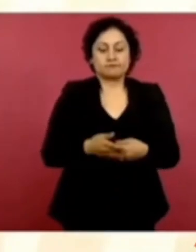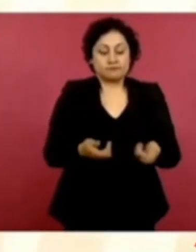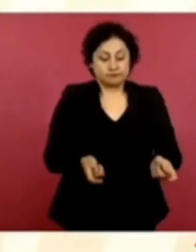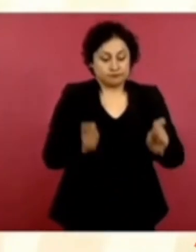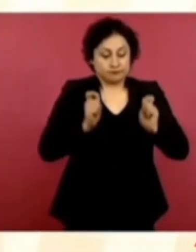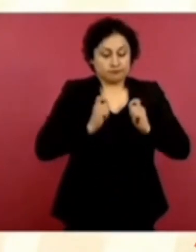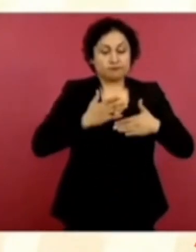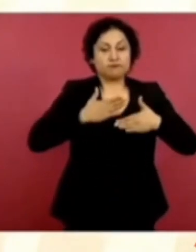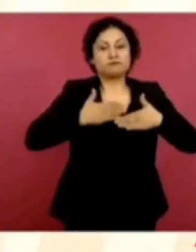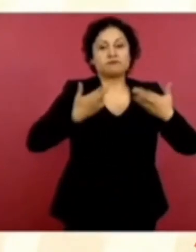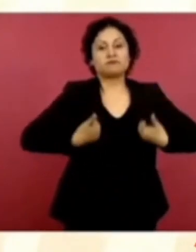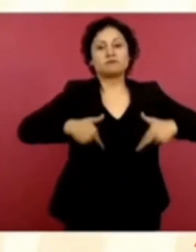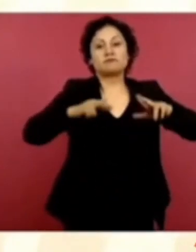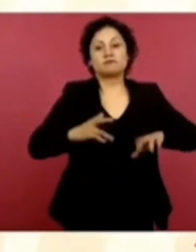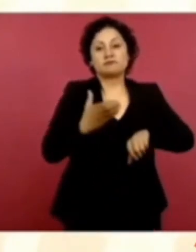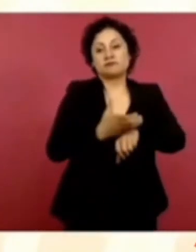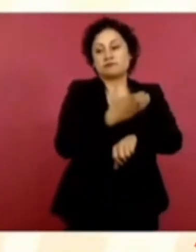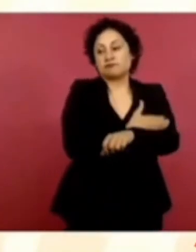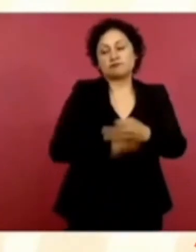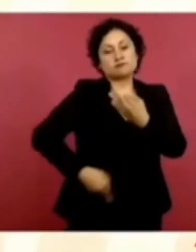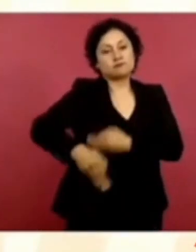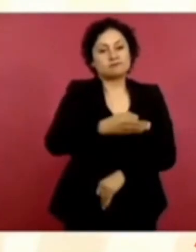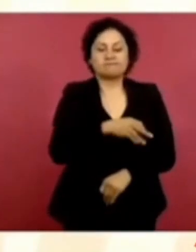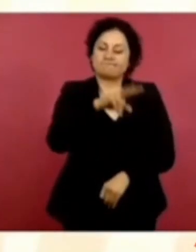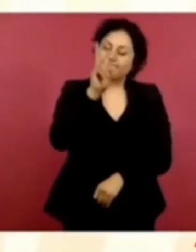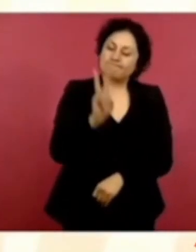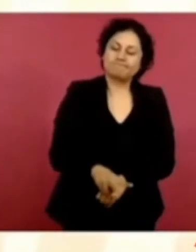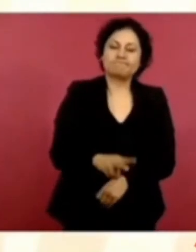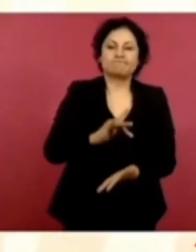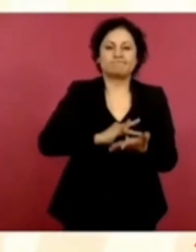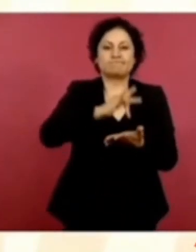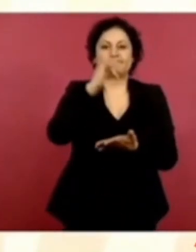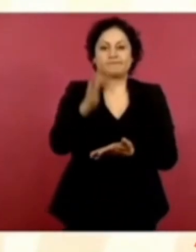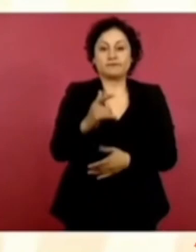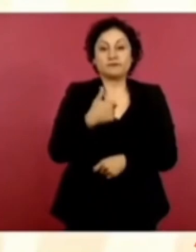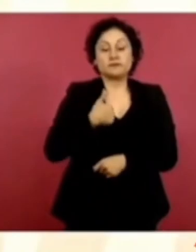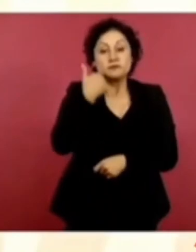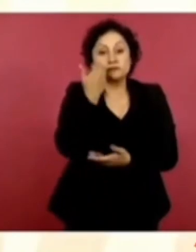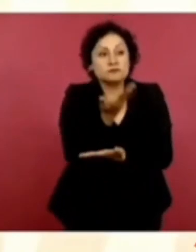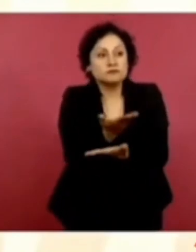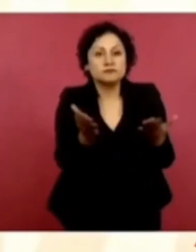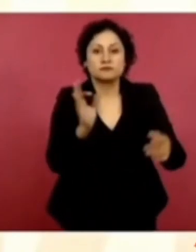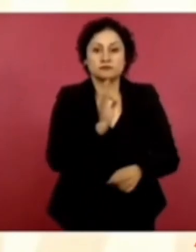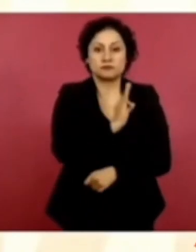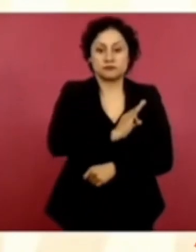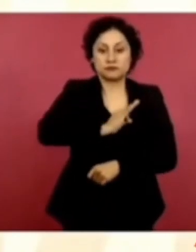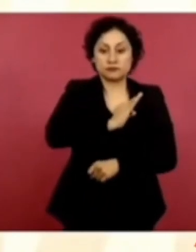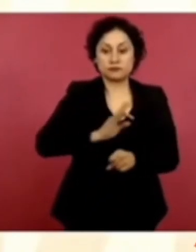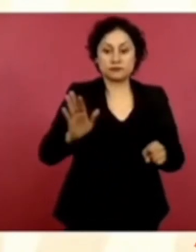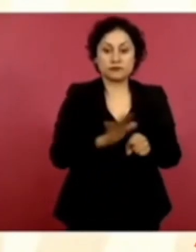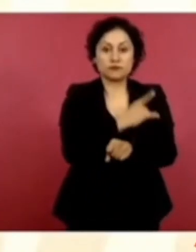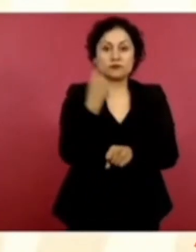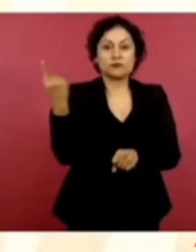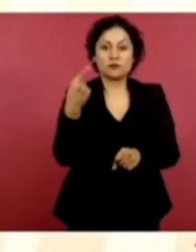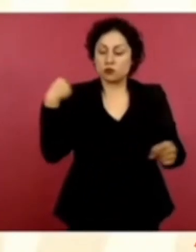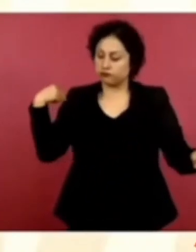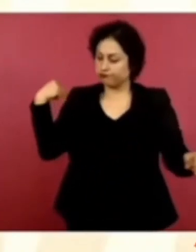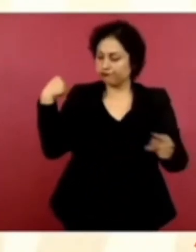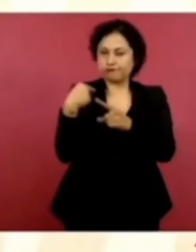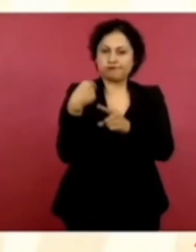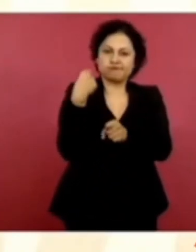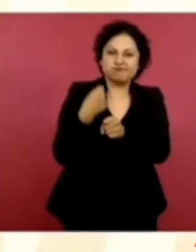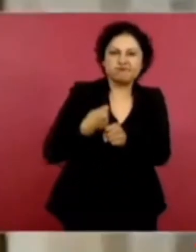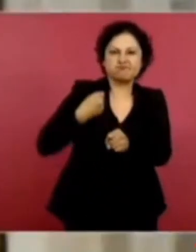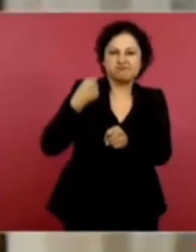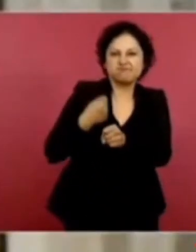compañeras y compañeros. Primero, quiero felicitarnos, porque años de dedicación se ven recompensados en que seamos parte